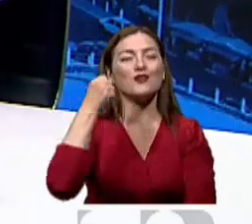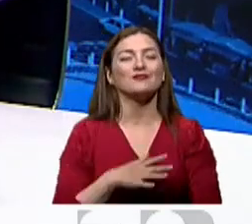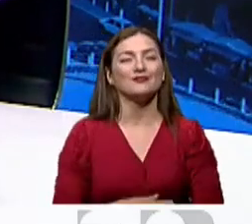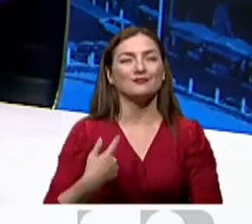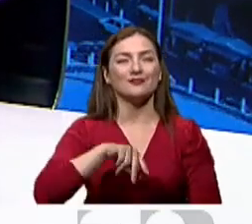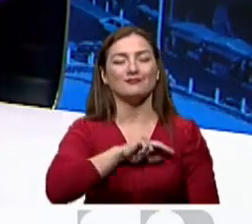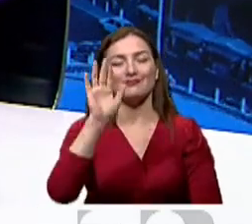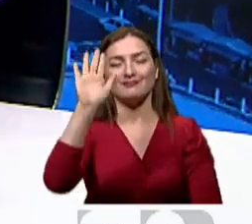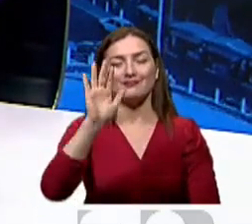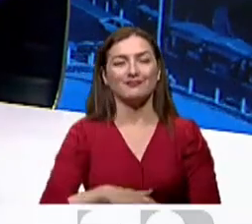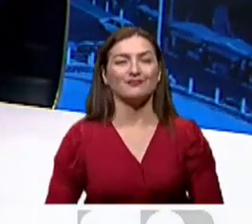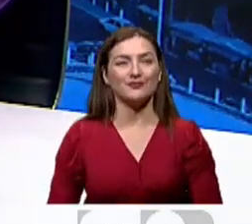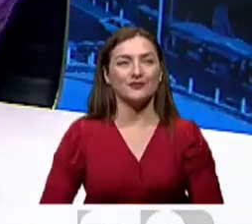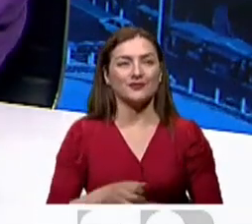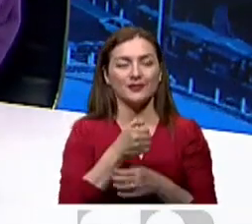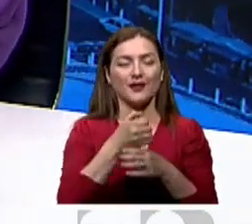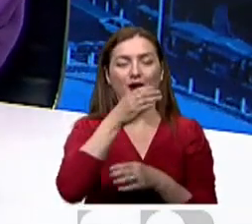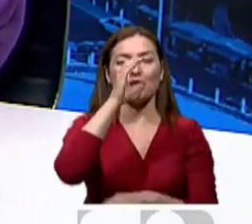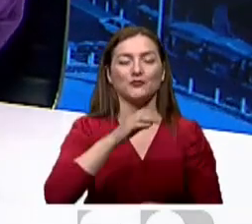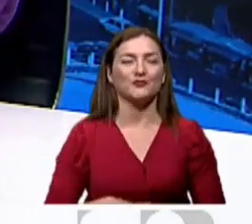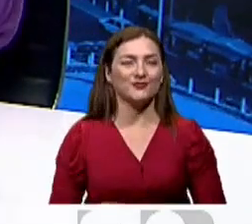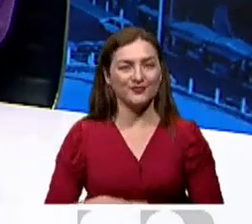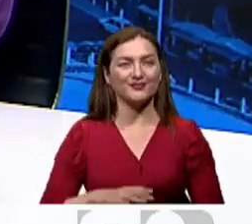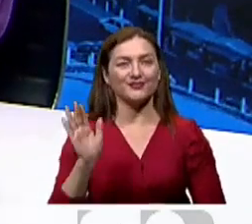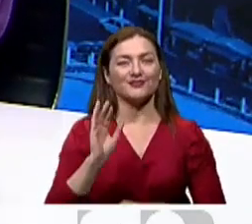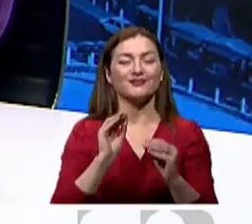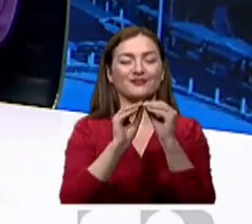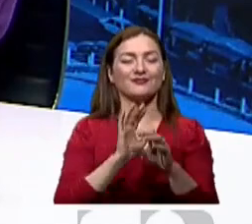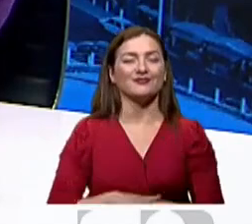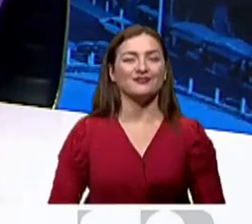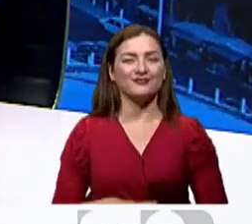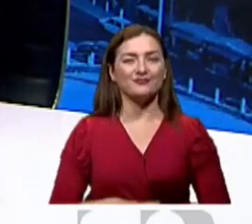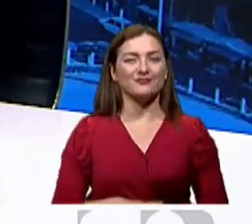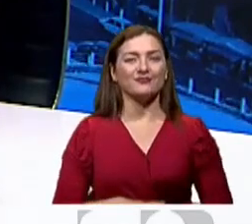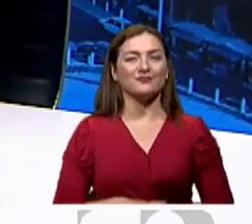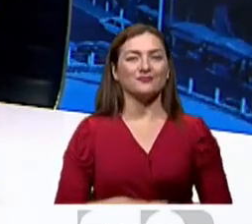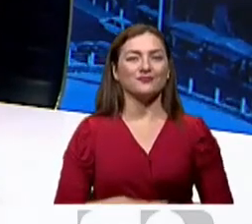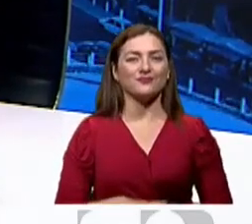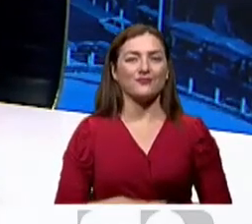nosotros pues nos despedimos. Y tomes ese cafecito, salud, besitos, nos vemos mañana.